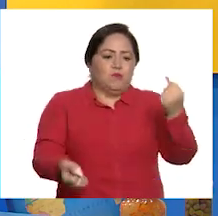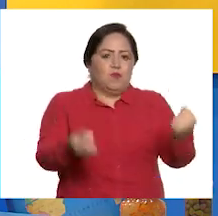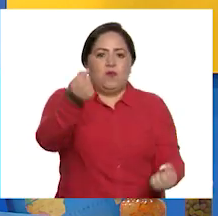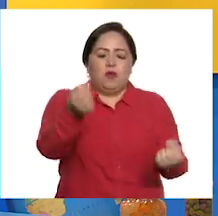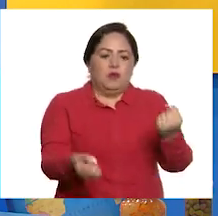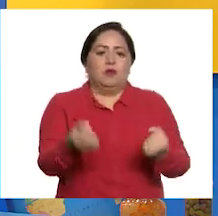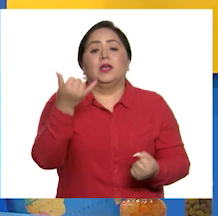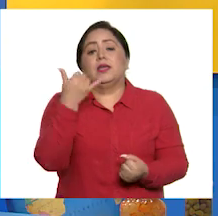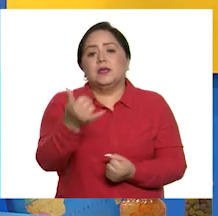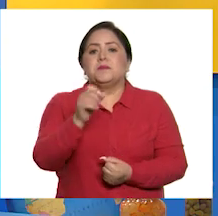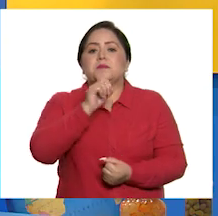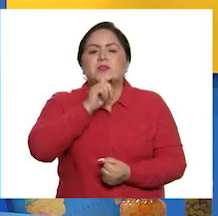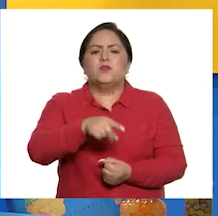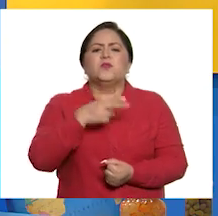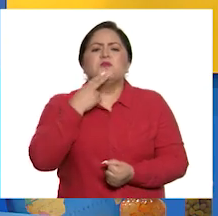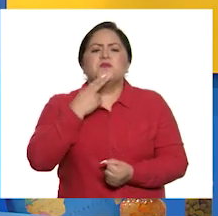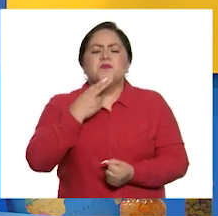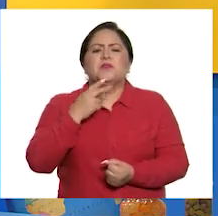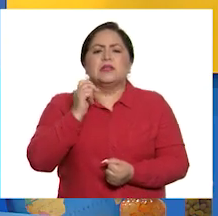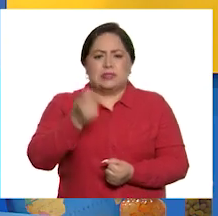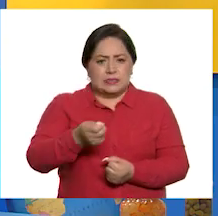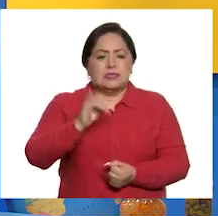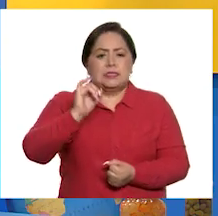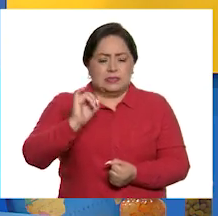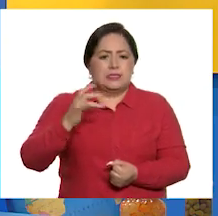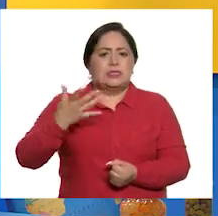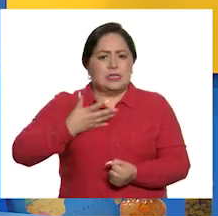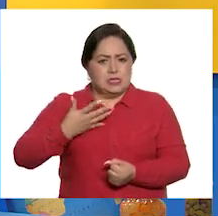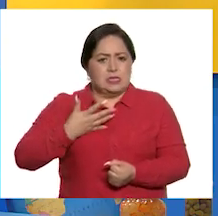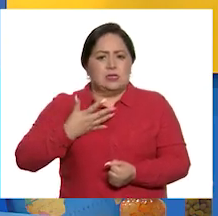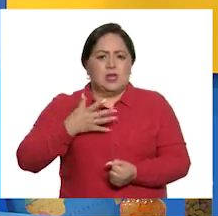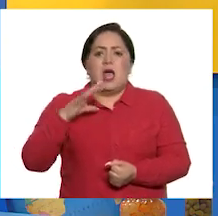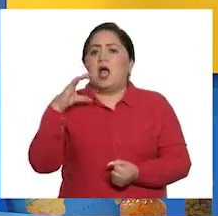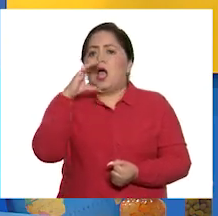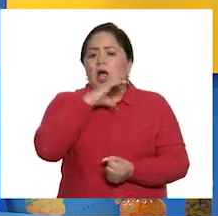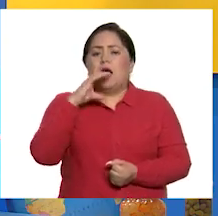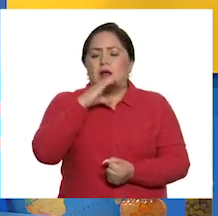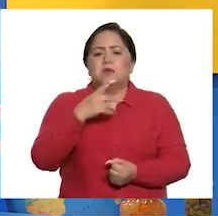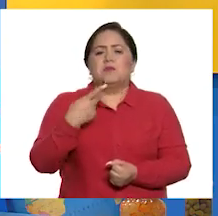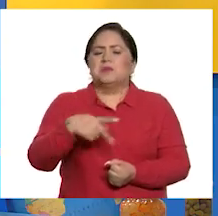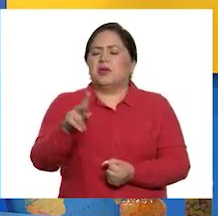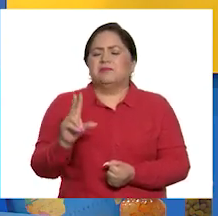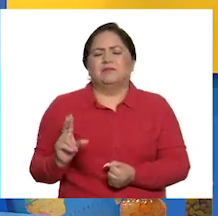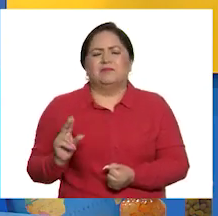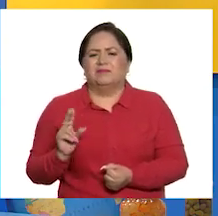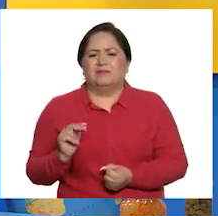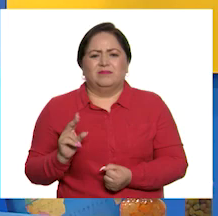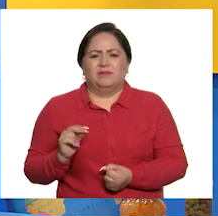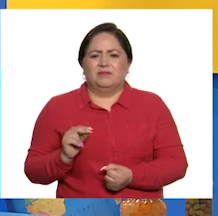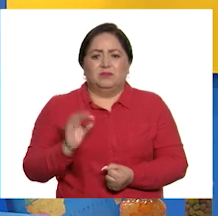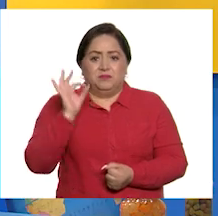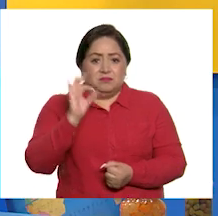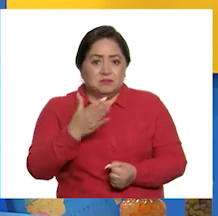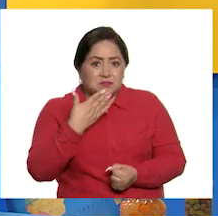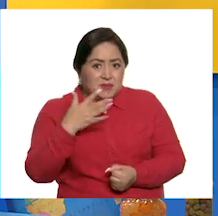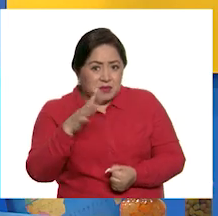y bueno, es decir, en su funcionamiento sí interviene y es esencial el calor, pero pues no. No cumple con las condiciones para conservar